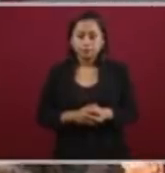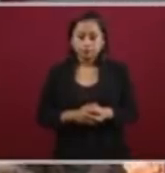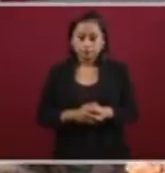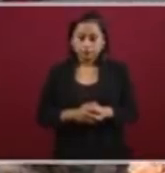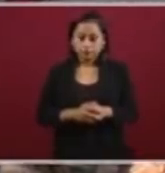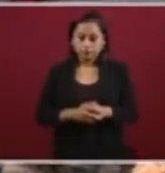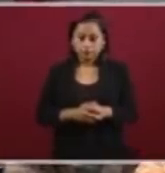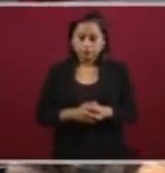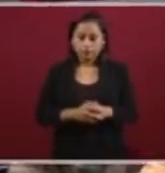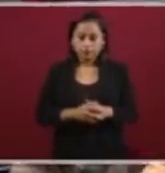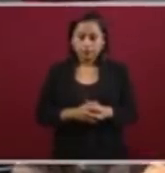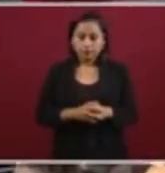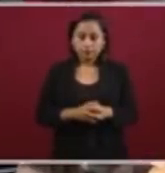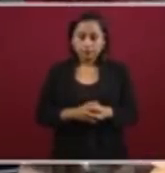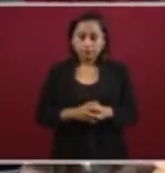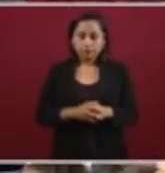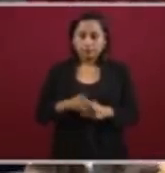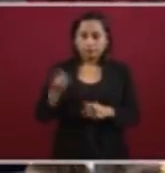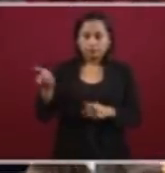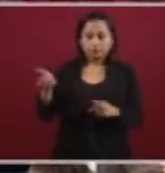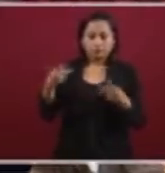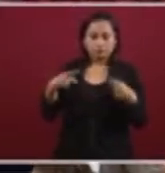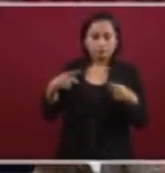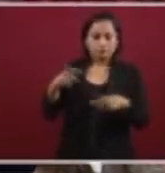profesionales de la comunicación